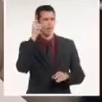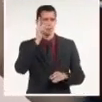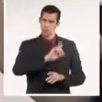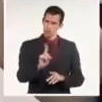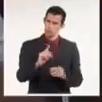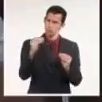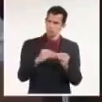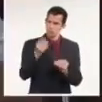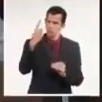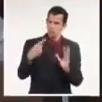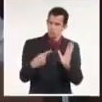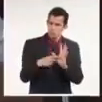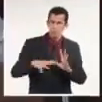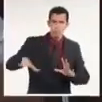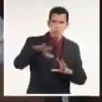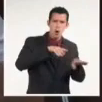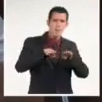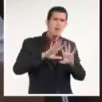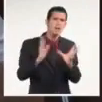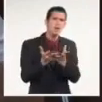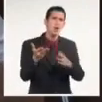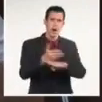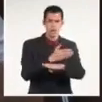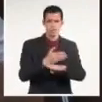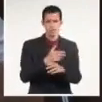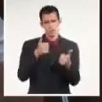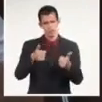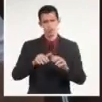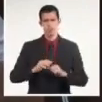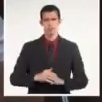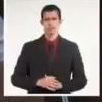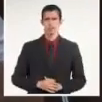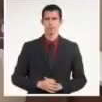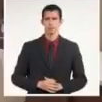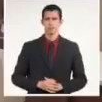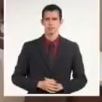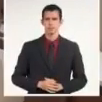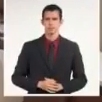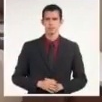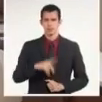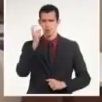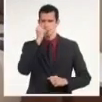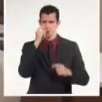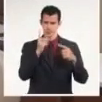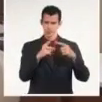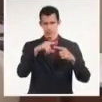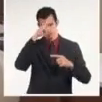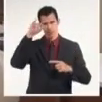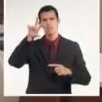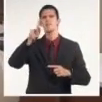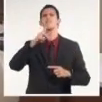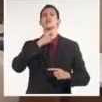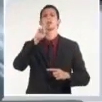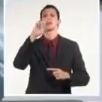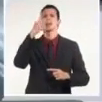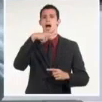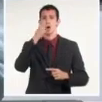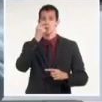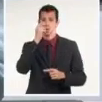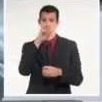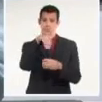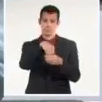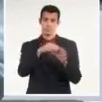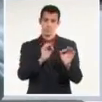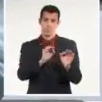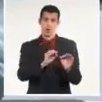gobernadores, el ministro de Justicia, Óscar Manuel Silvera Martínez, comentó a las autoridades provinciales que en esta última etapa, en los